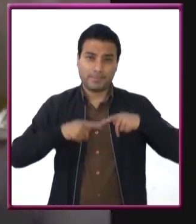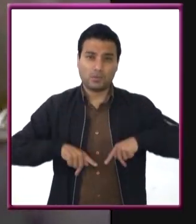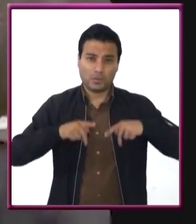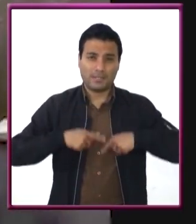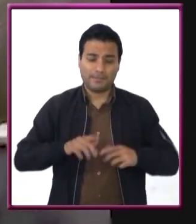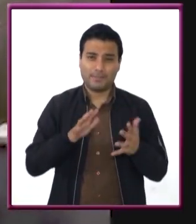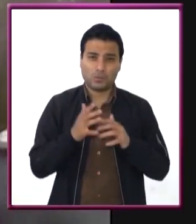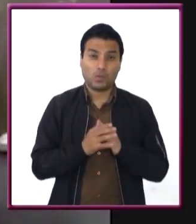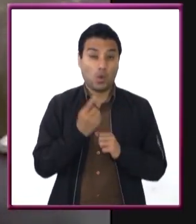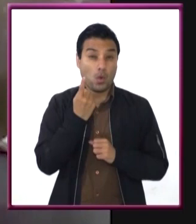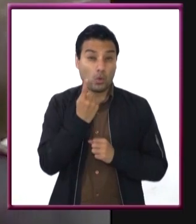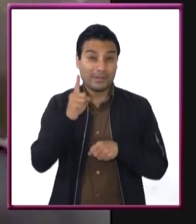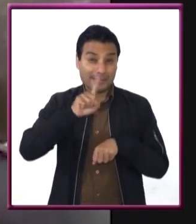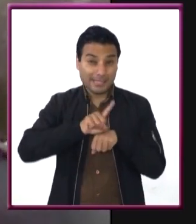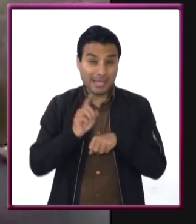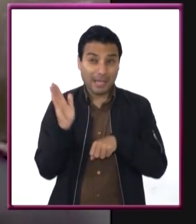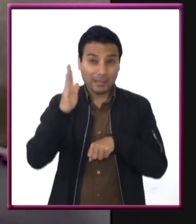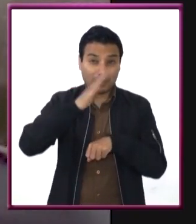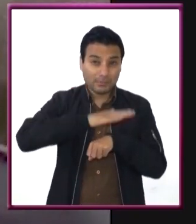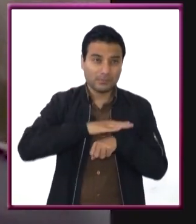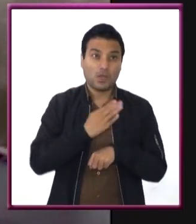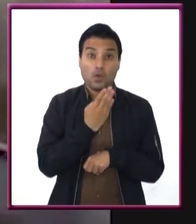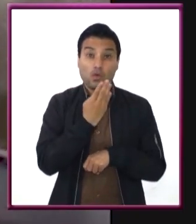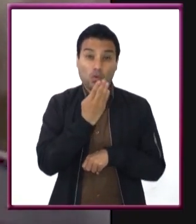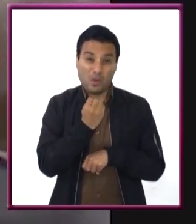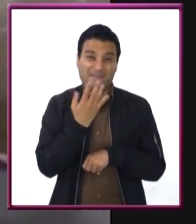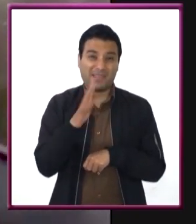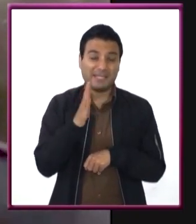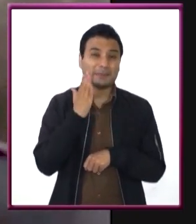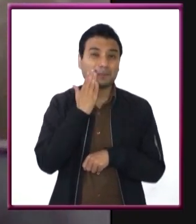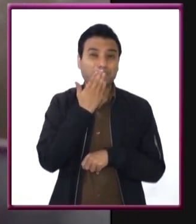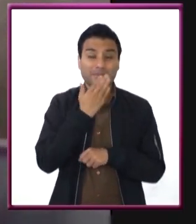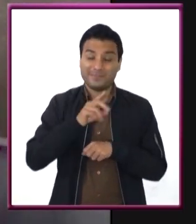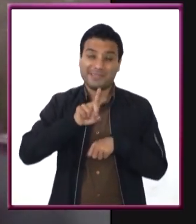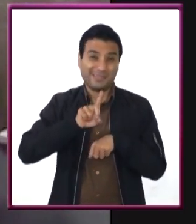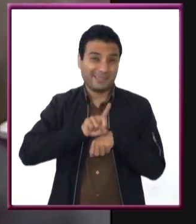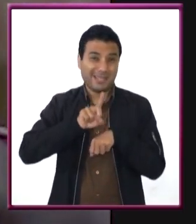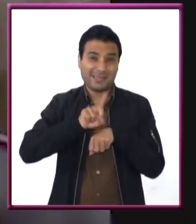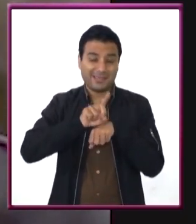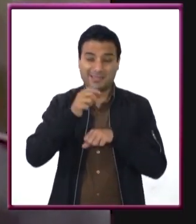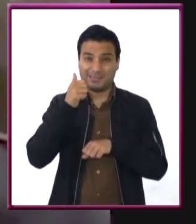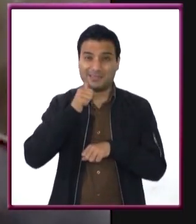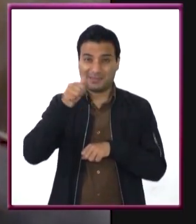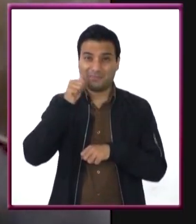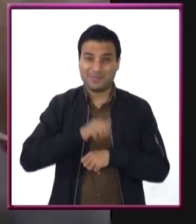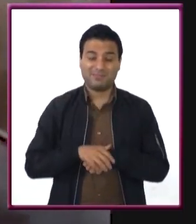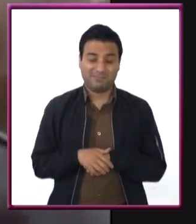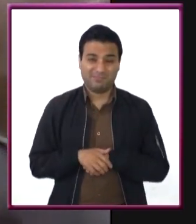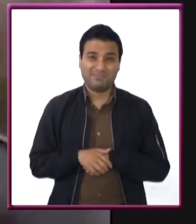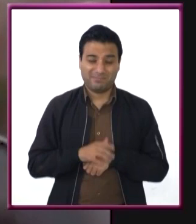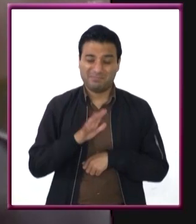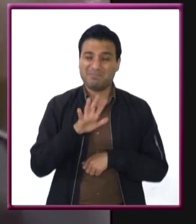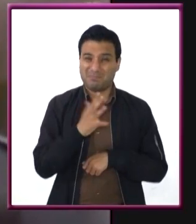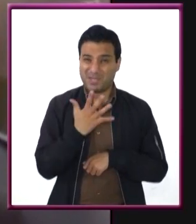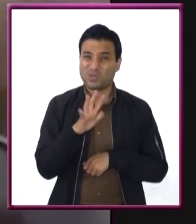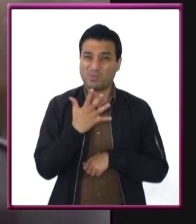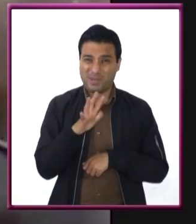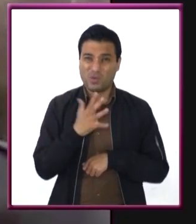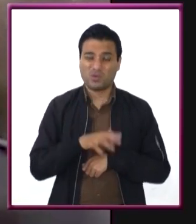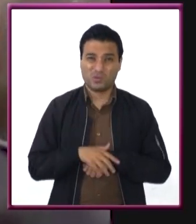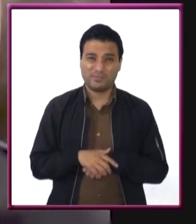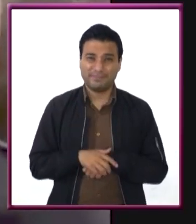persona. Esto quiere decir que al día podemos utilizar de 9 a 10 servilletas diarias, y eso yéndonos a una parte,